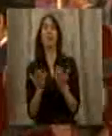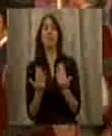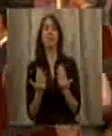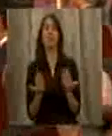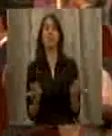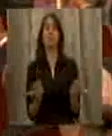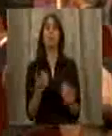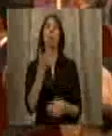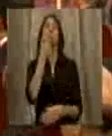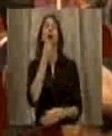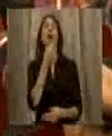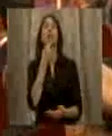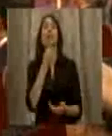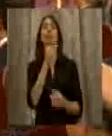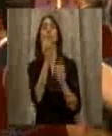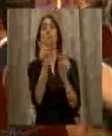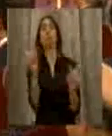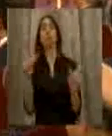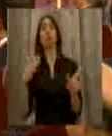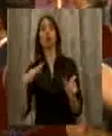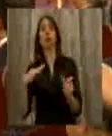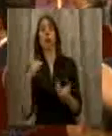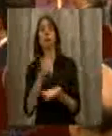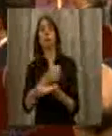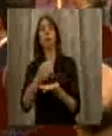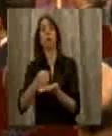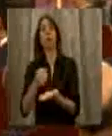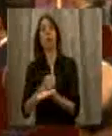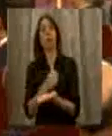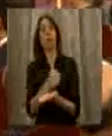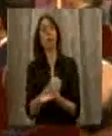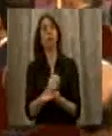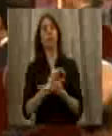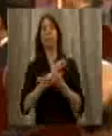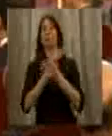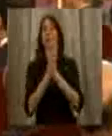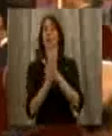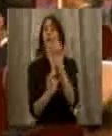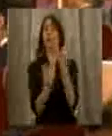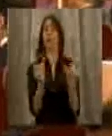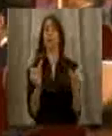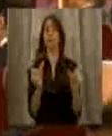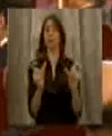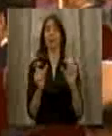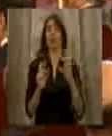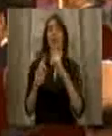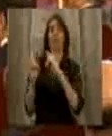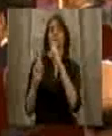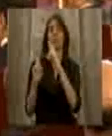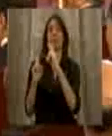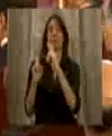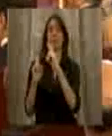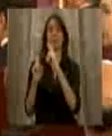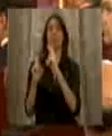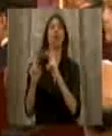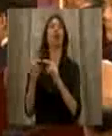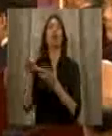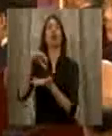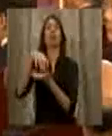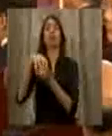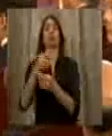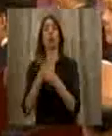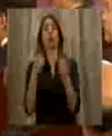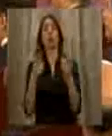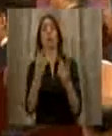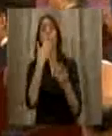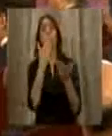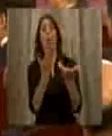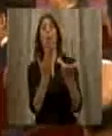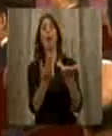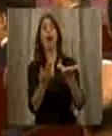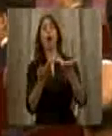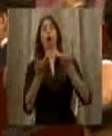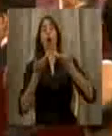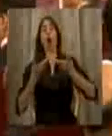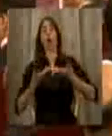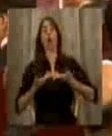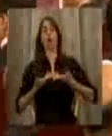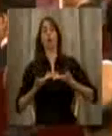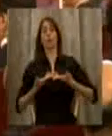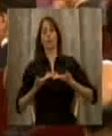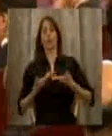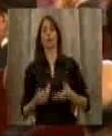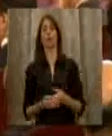facilitar los trámites de los ciudadanos y, en general, que todos quienes se relacionan diariamente con el sector público tengan la mejor atención